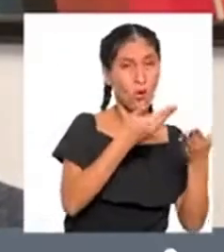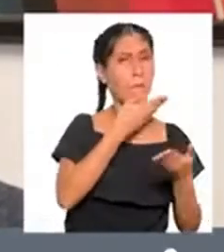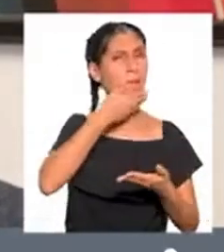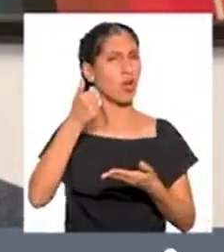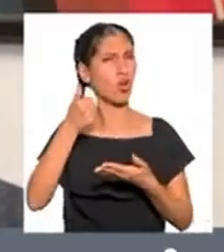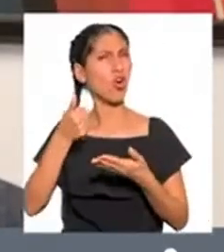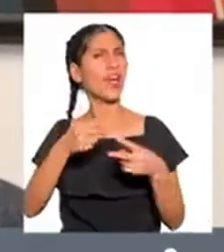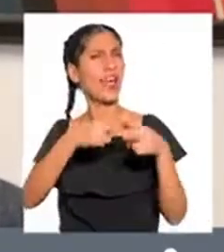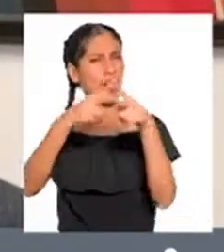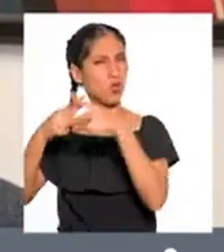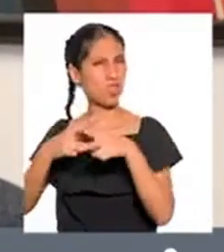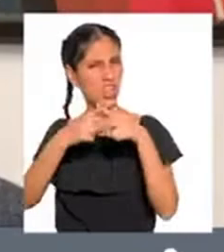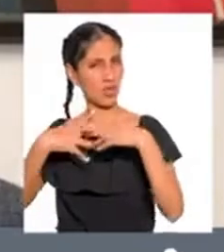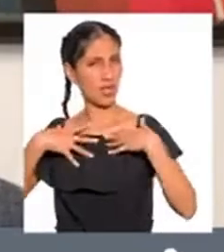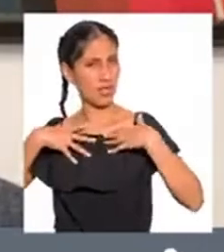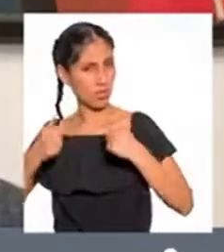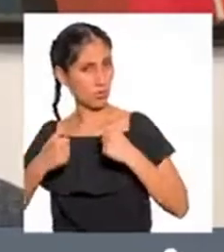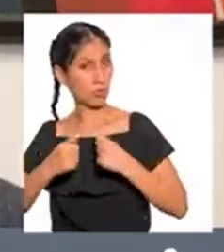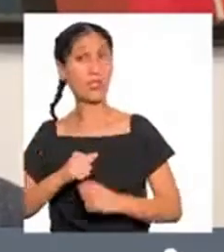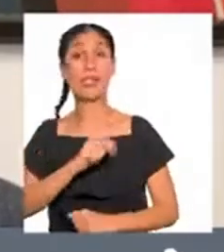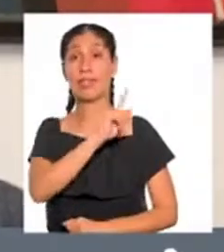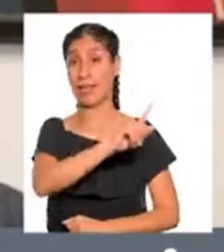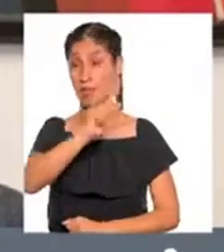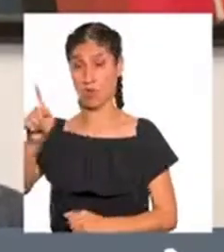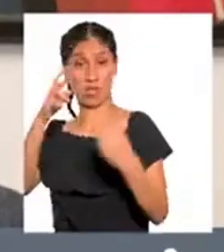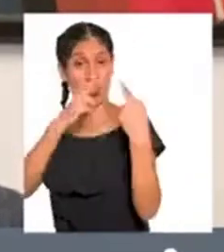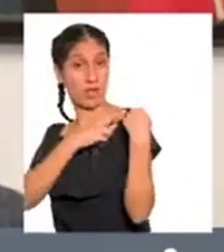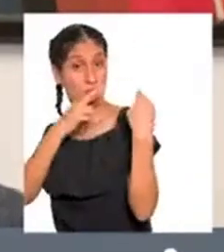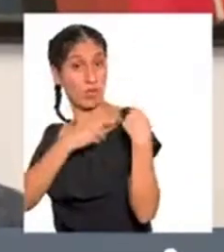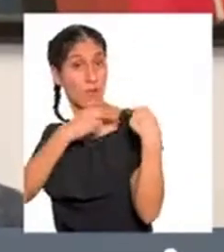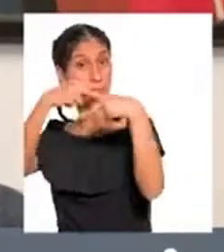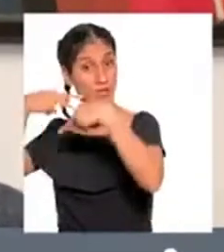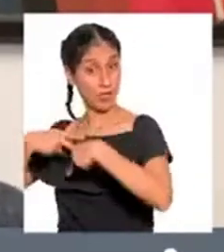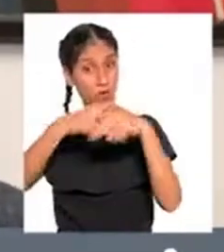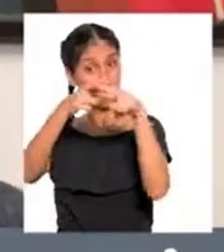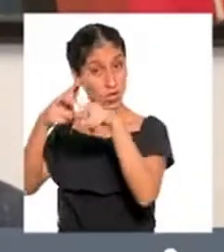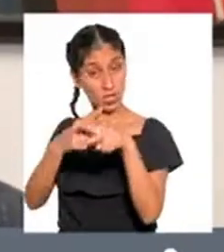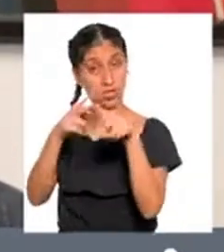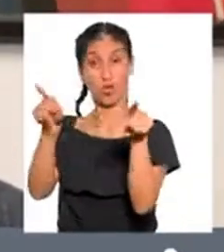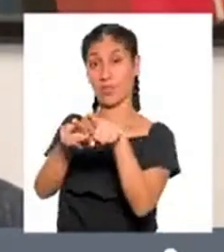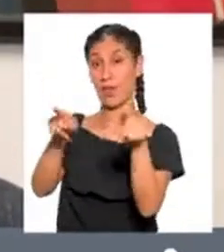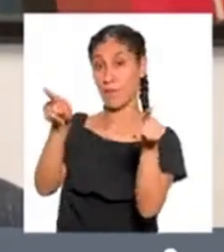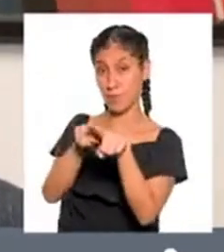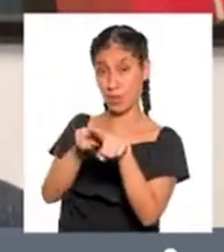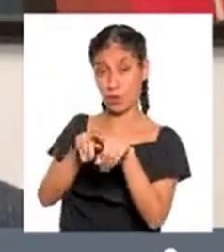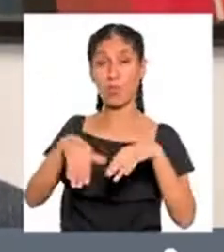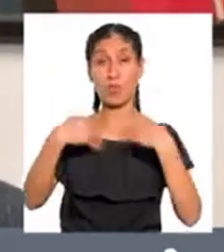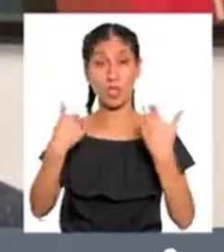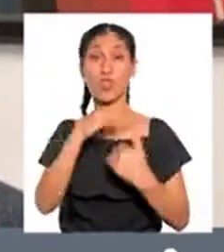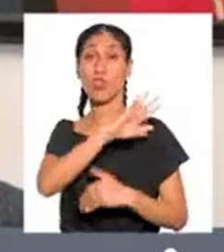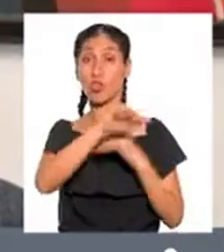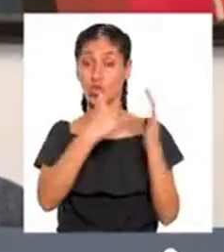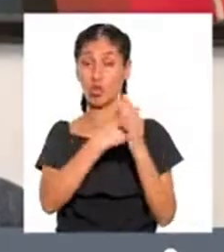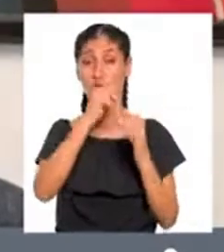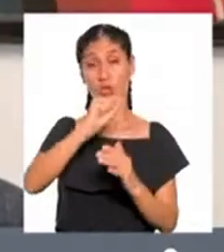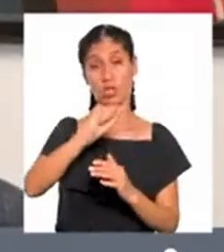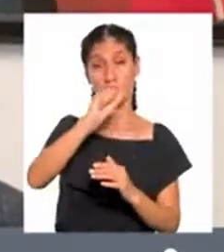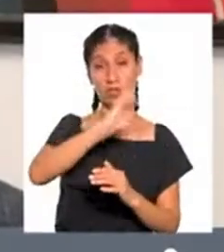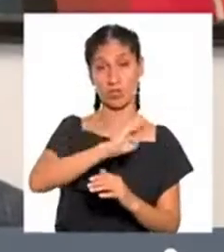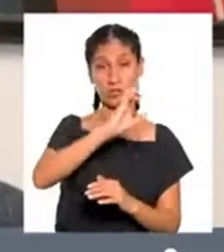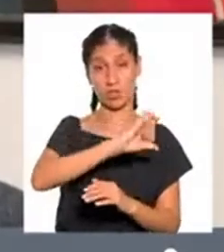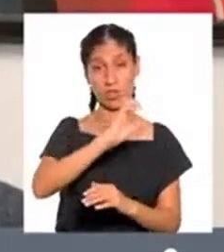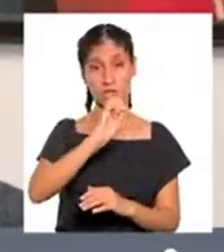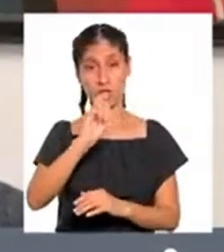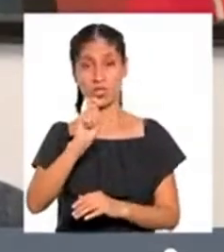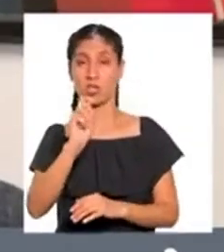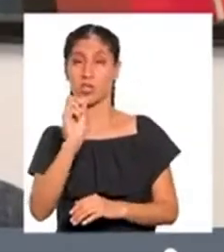ser o una responsabilidad individual o debe estar a manos del sector privado. Por el contrario,